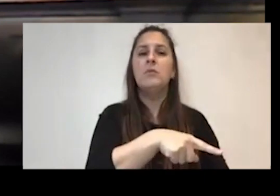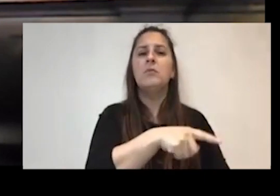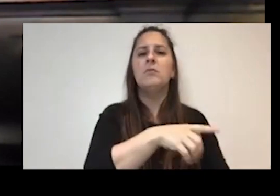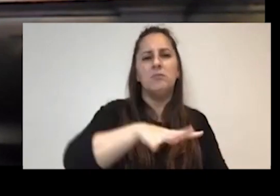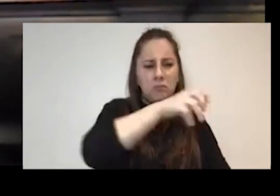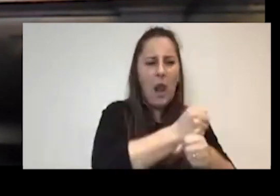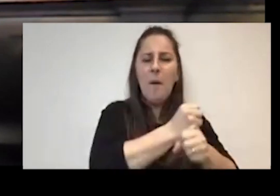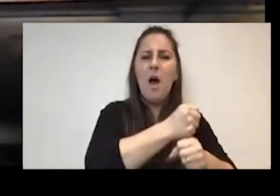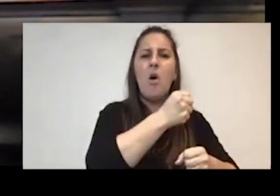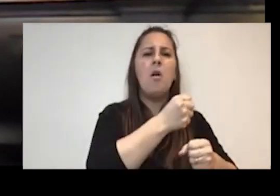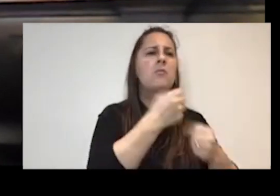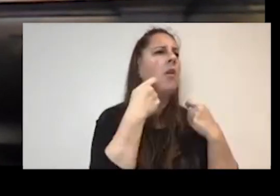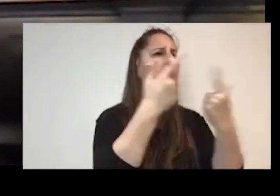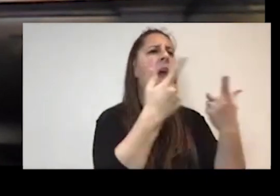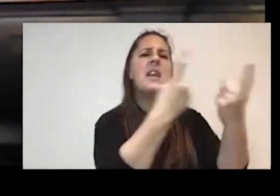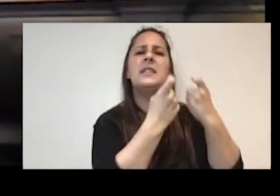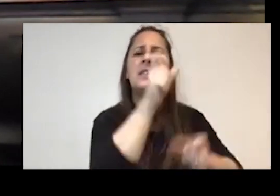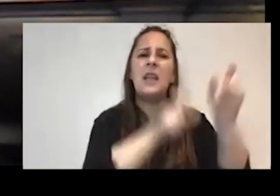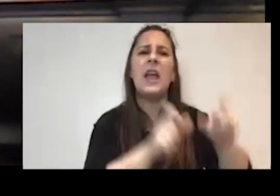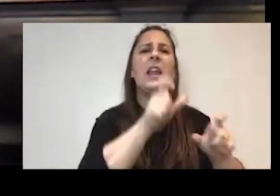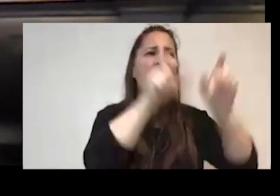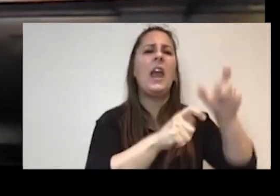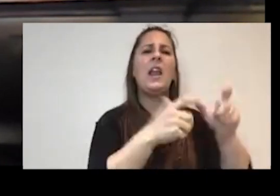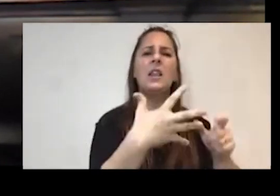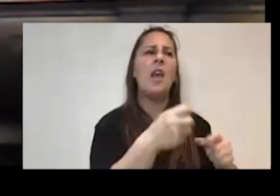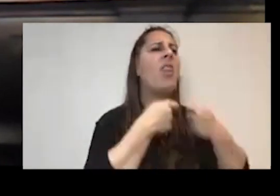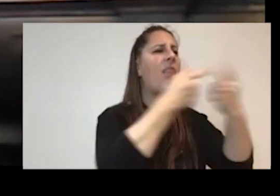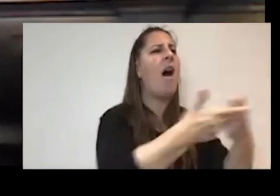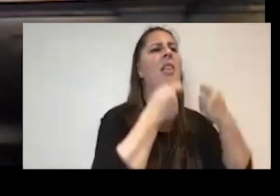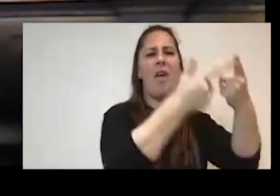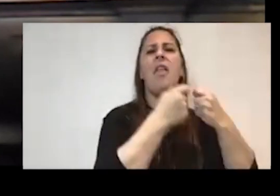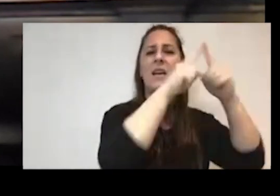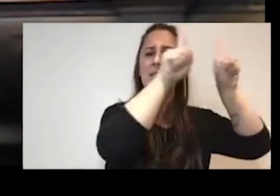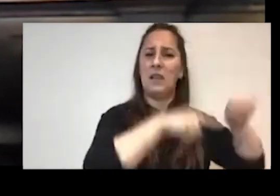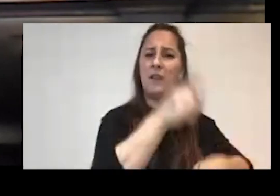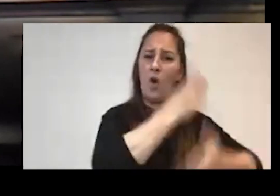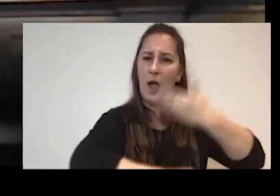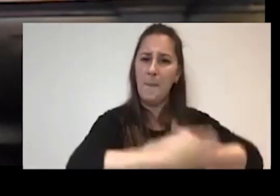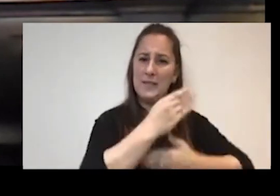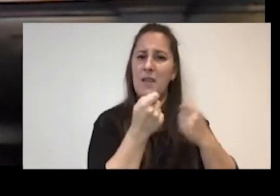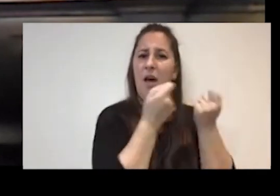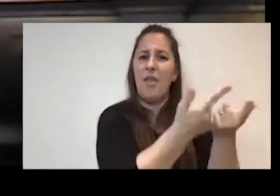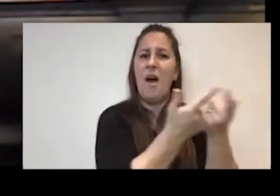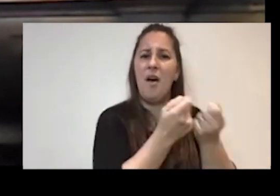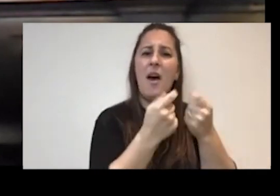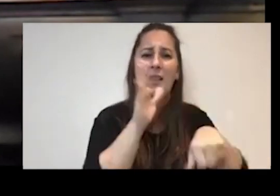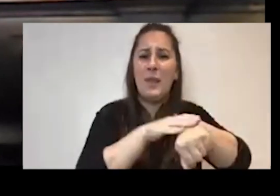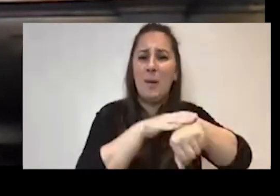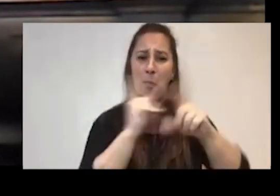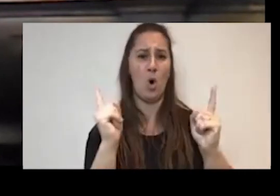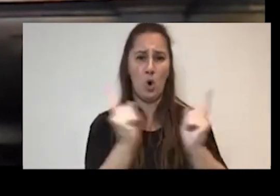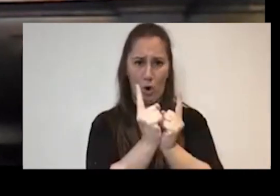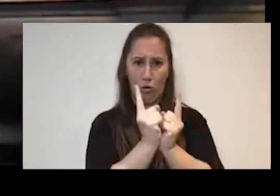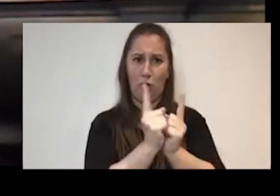esté a disposición de la gente, les llegue la certificación a las personas que le tiene que llegar en el menor tiempo